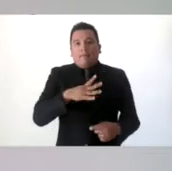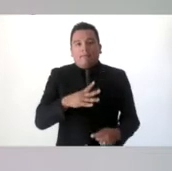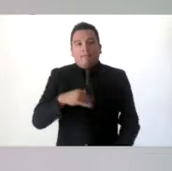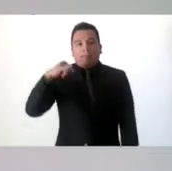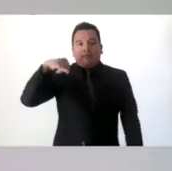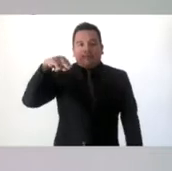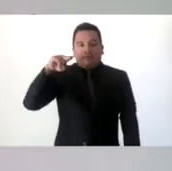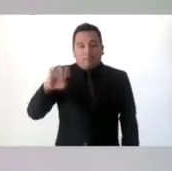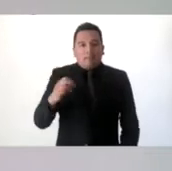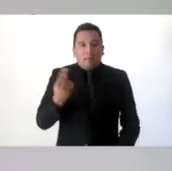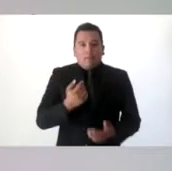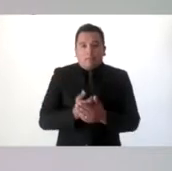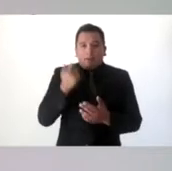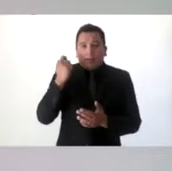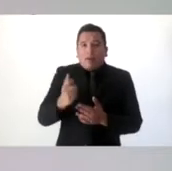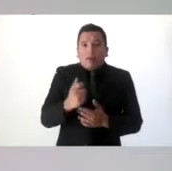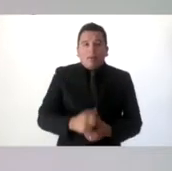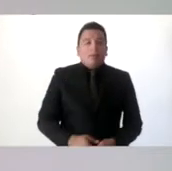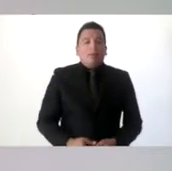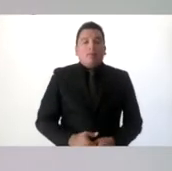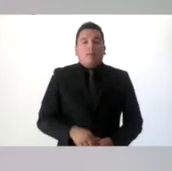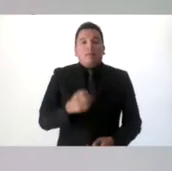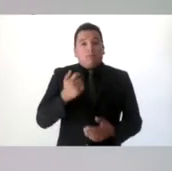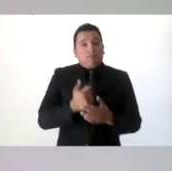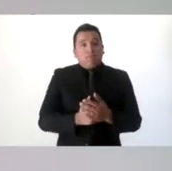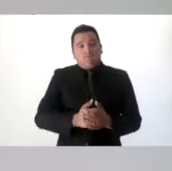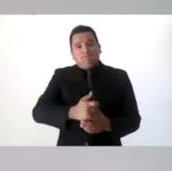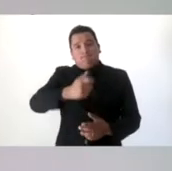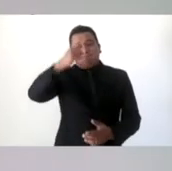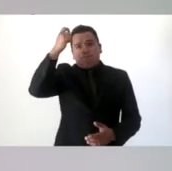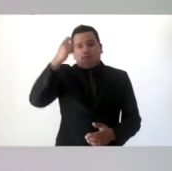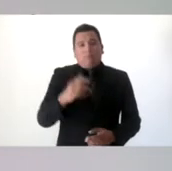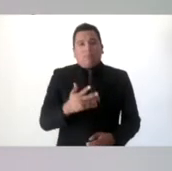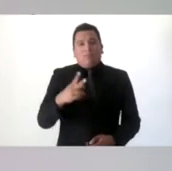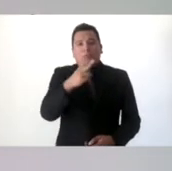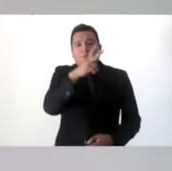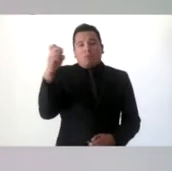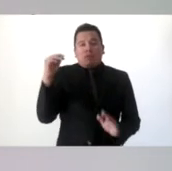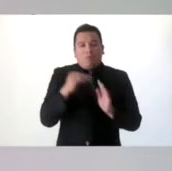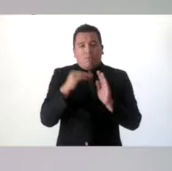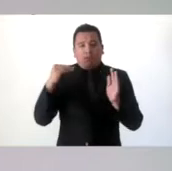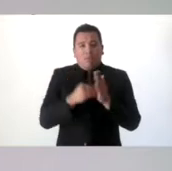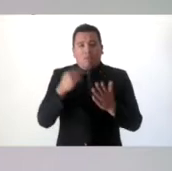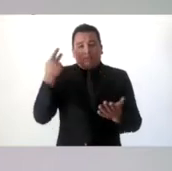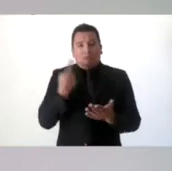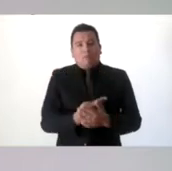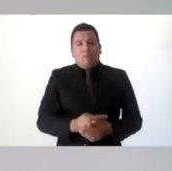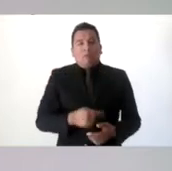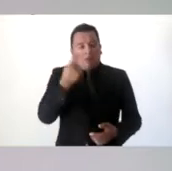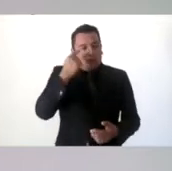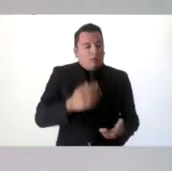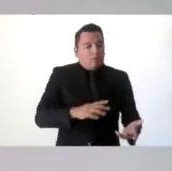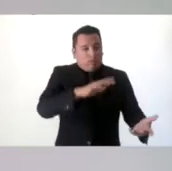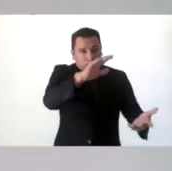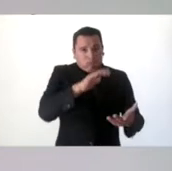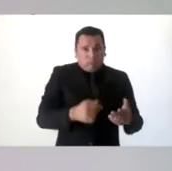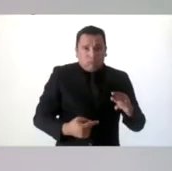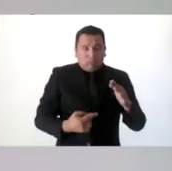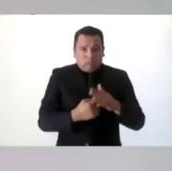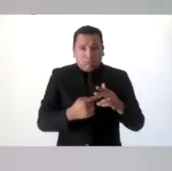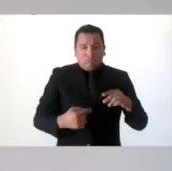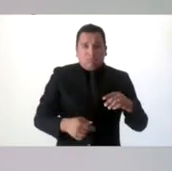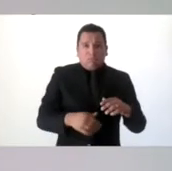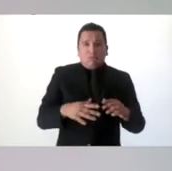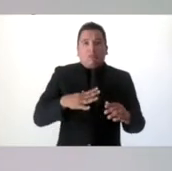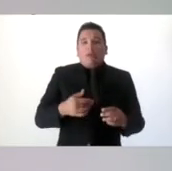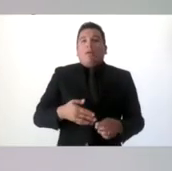no desembolsa nada. Resulta ya pues poco más de 200 millones de pesos, por ejemplo, el gasto que se tuvo